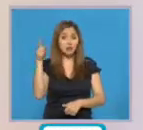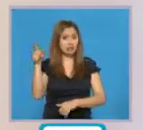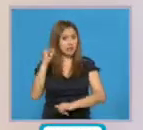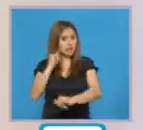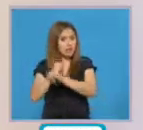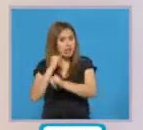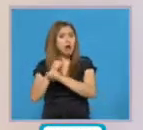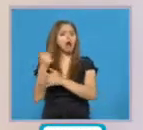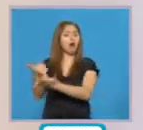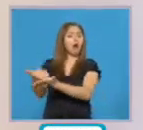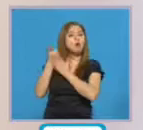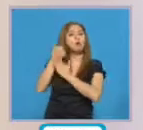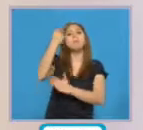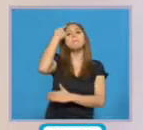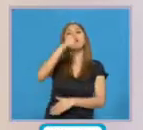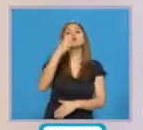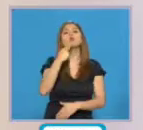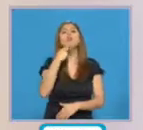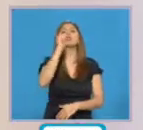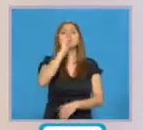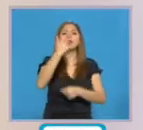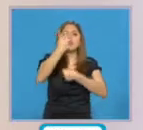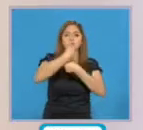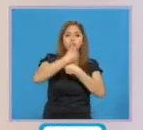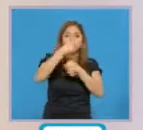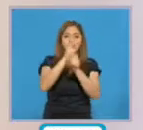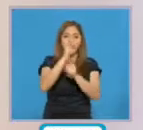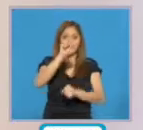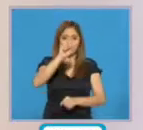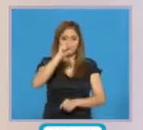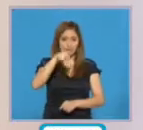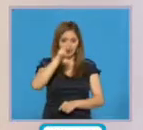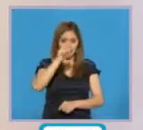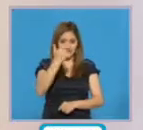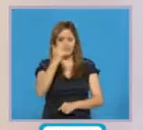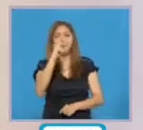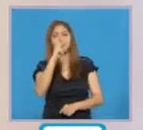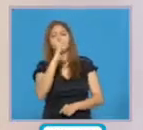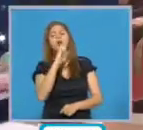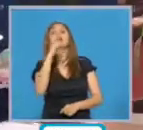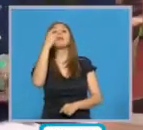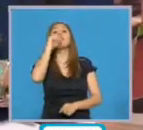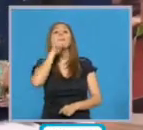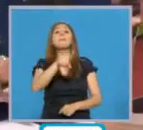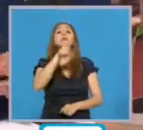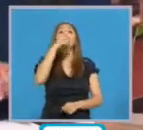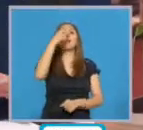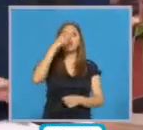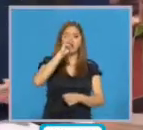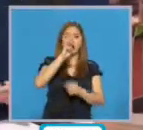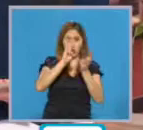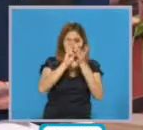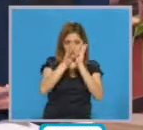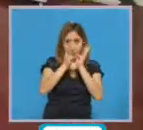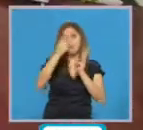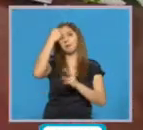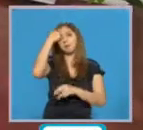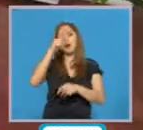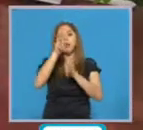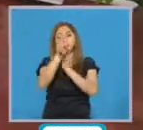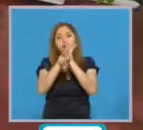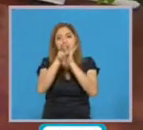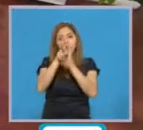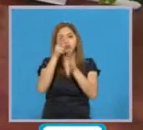ahorita podemos usar el Skype, podemos usar hasta el WhatsApp para poderte comunicar con video. El